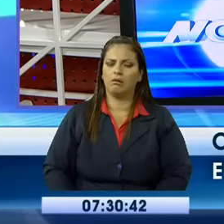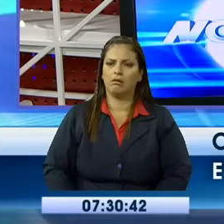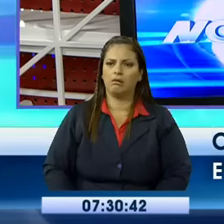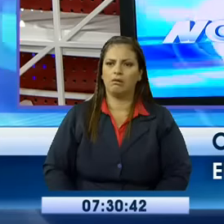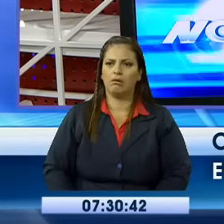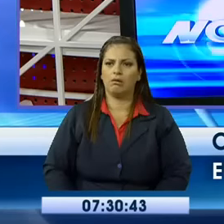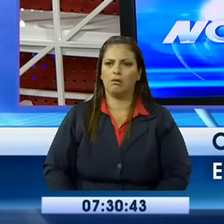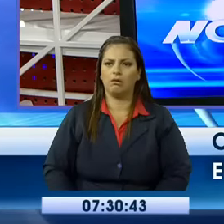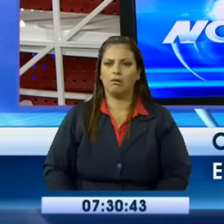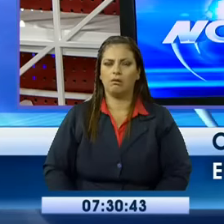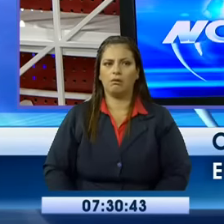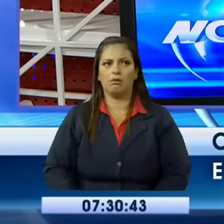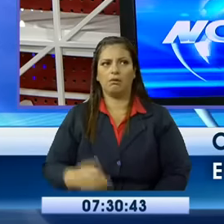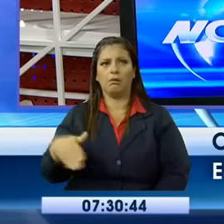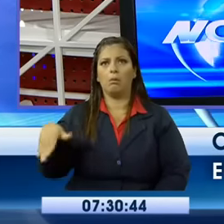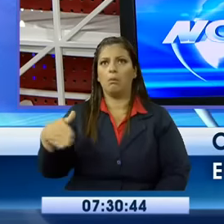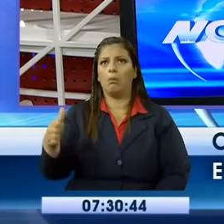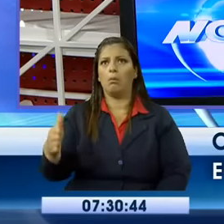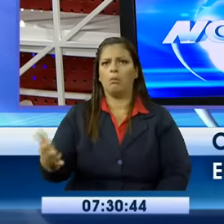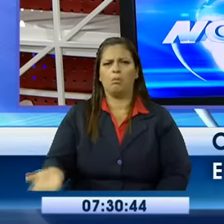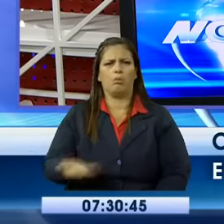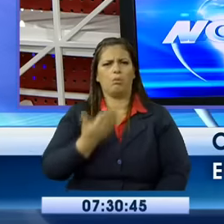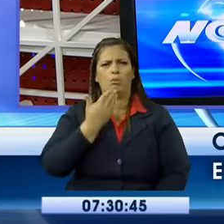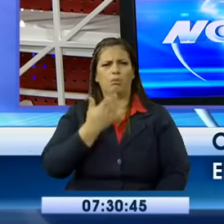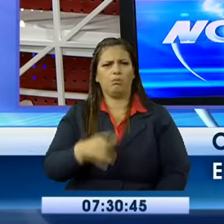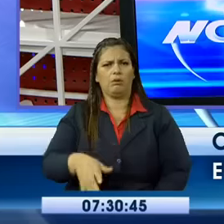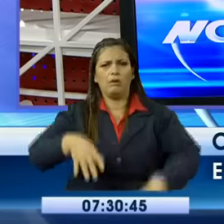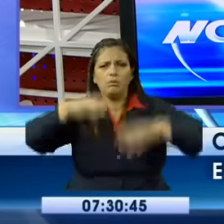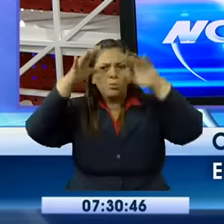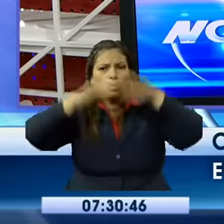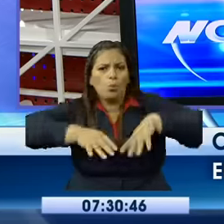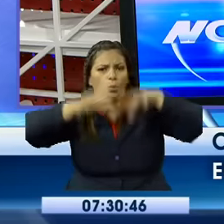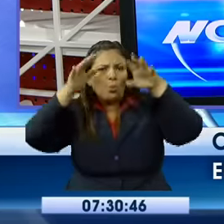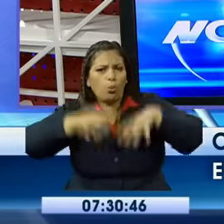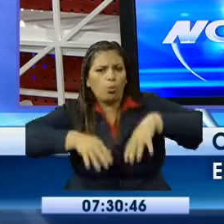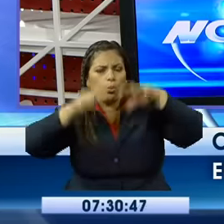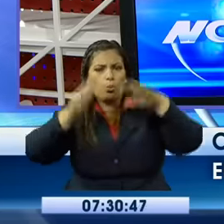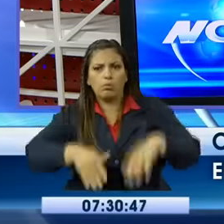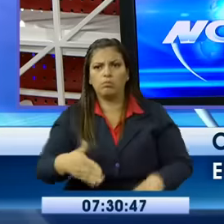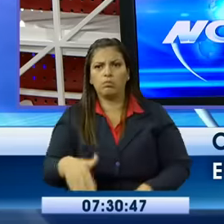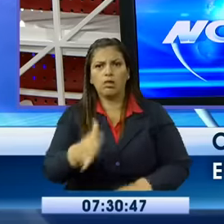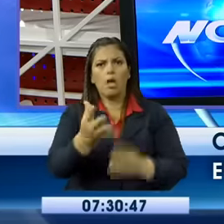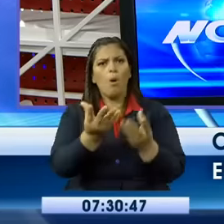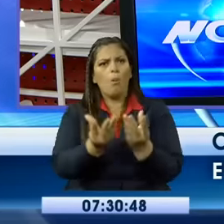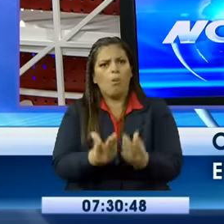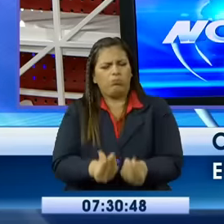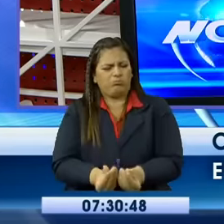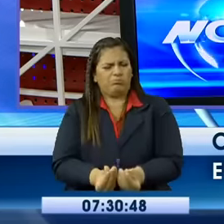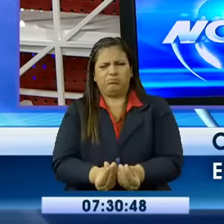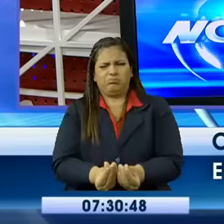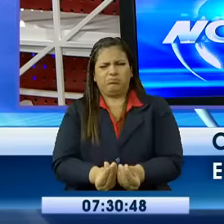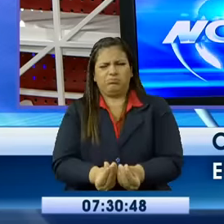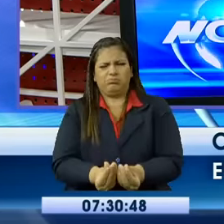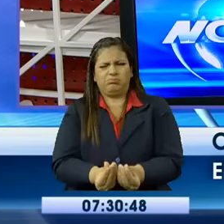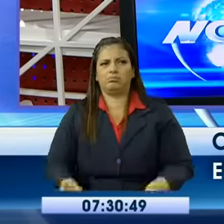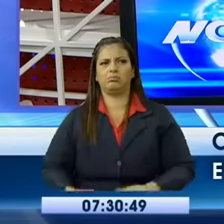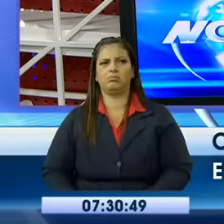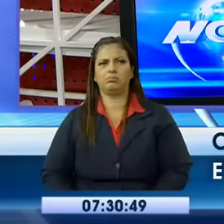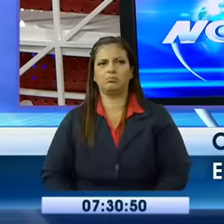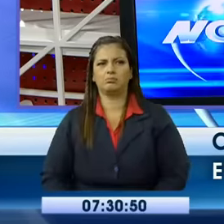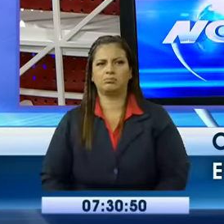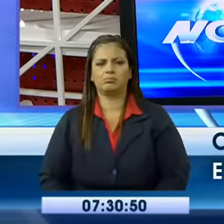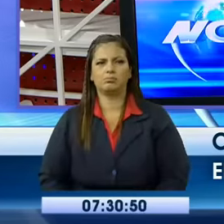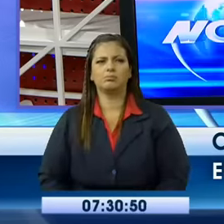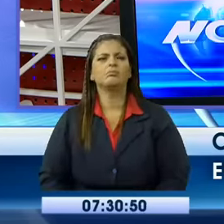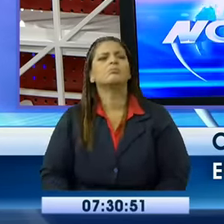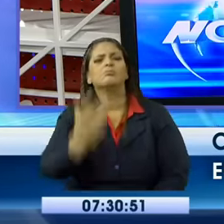son alérgicos a la lluvia, porque comienza a llover y sube el precio. Como que no vienen por aquí cuando llueve, debe ser eso. Claro. ¿O qué motiva